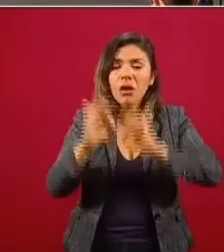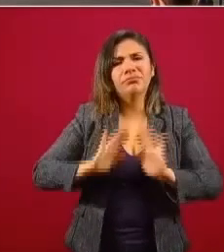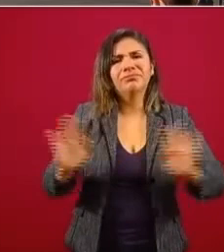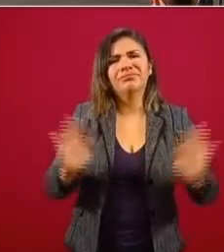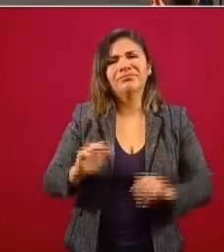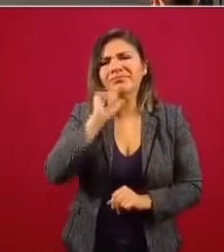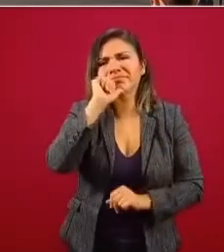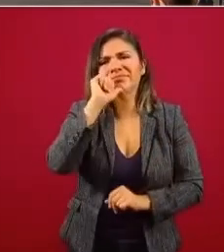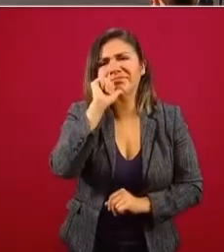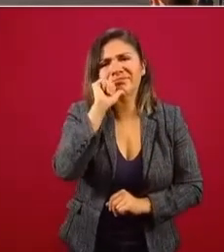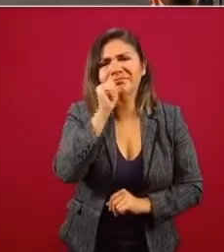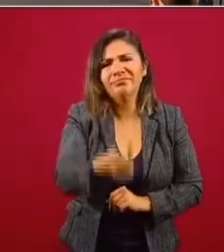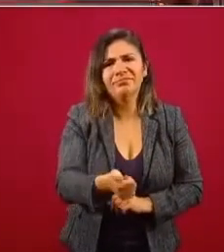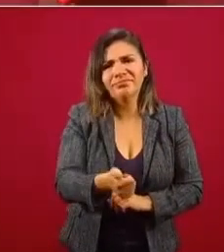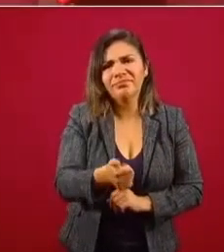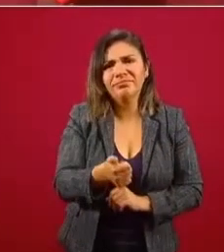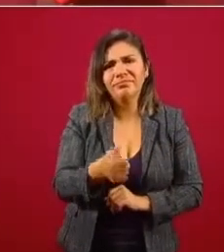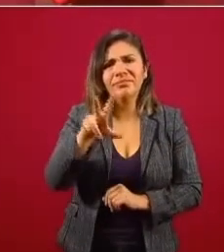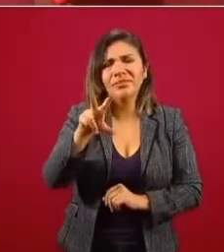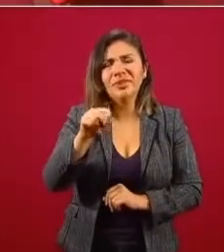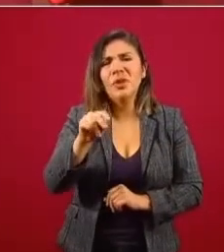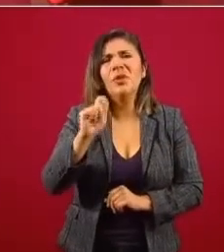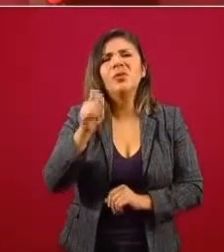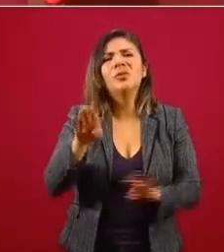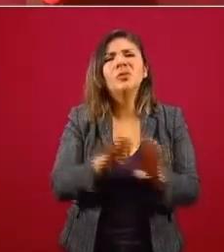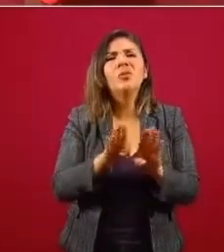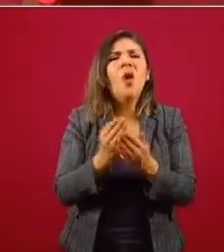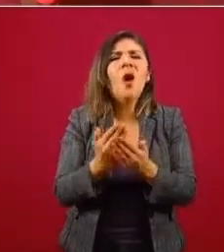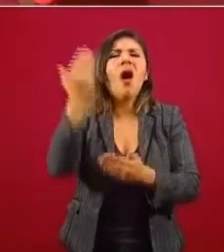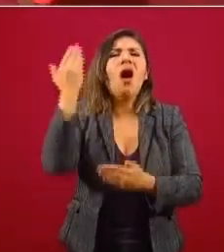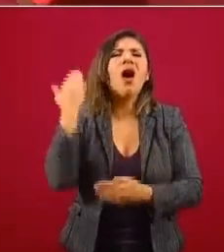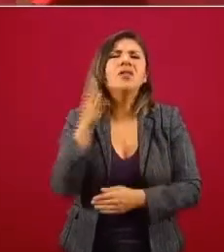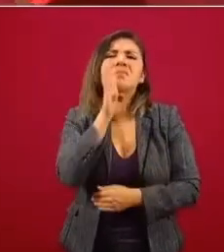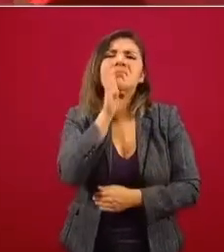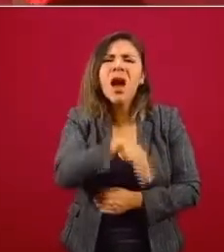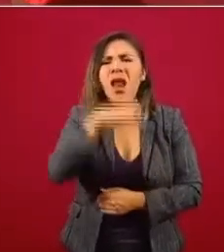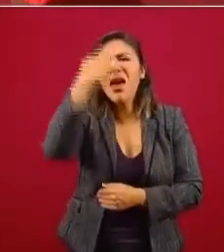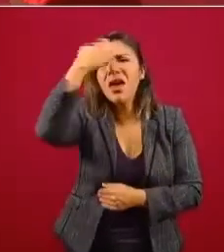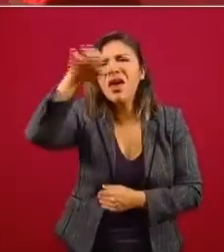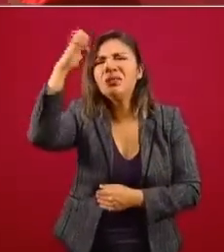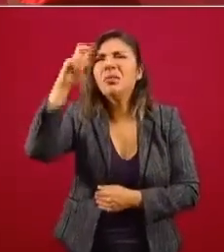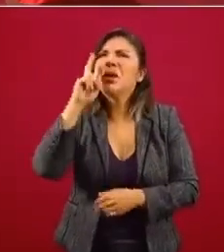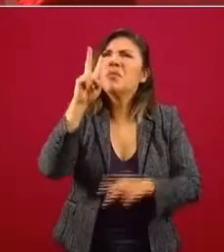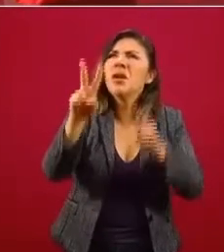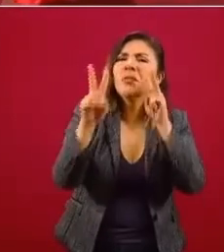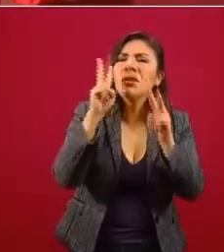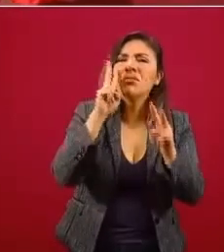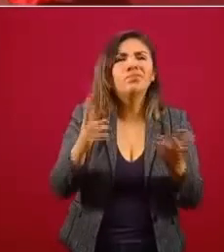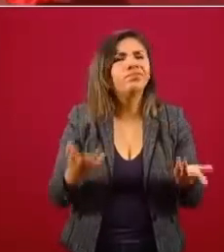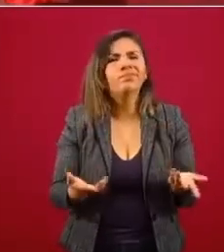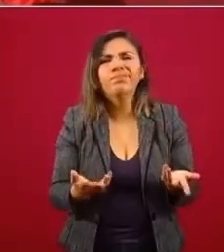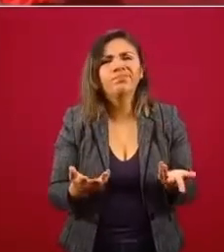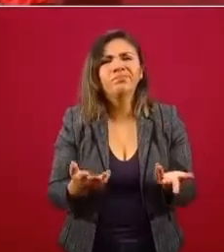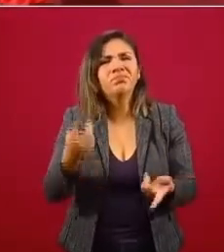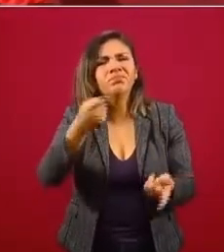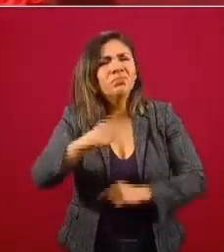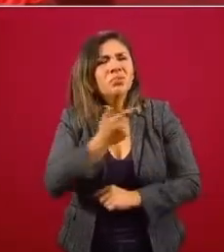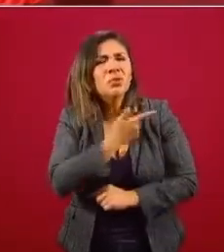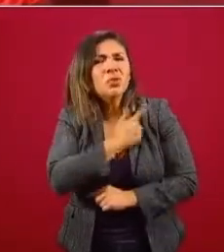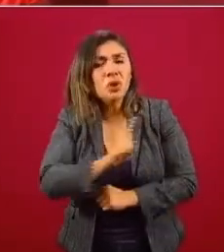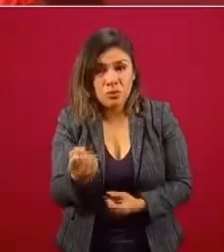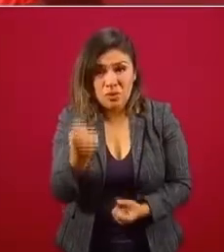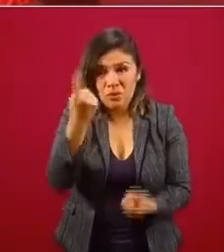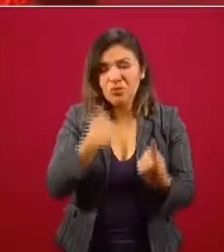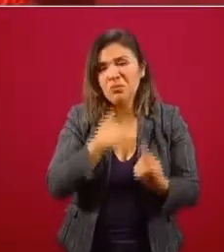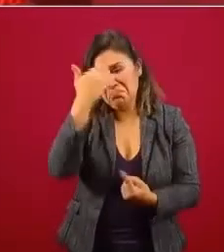queremos la mala experiencia aunque no les guste algunos